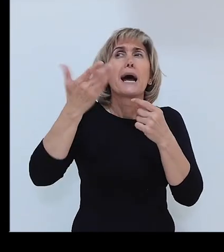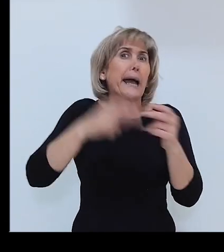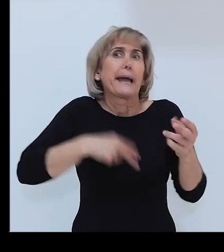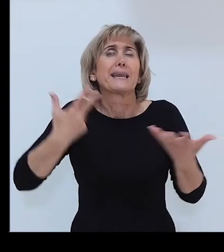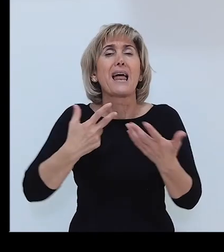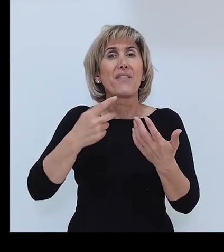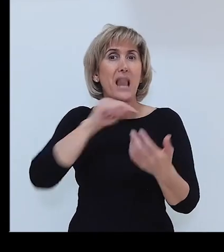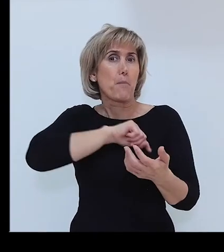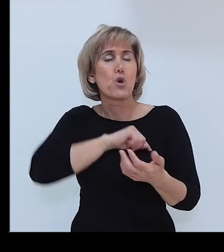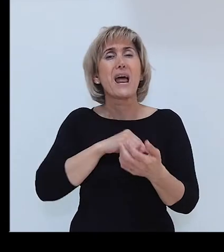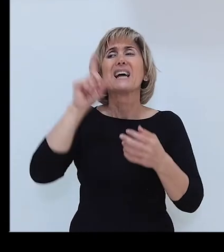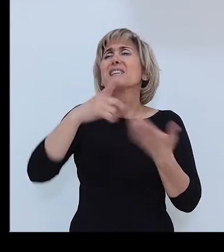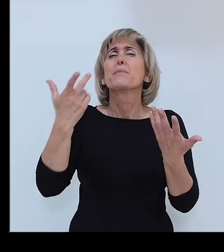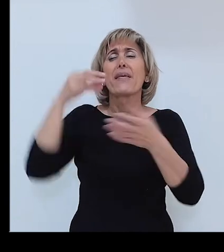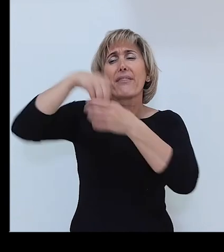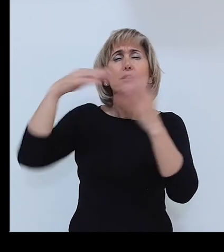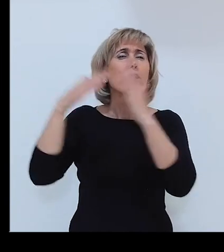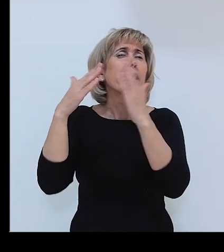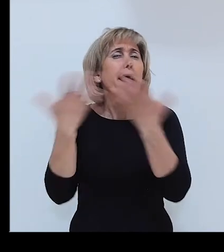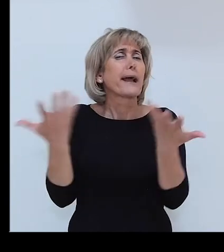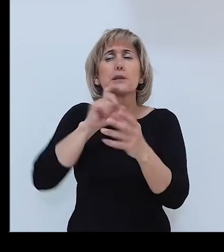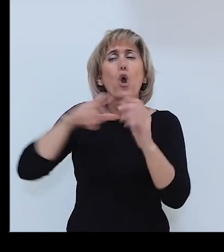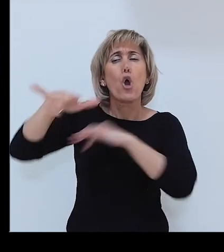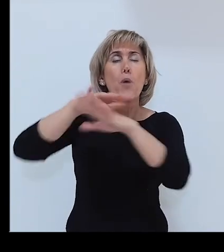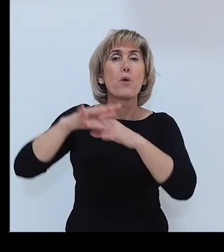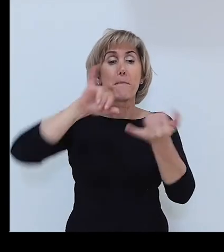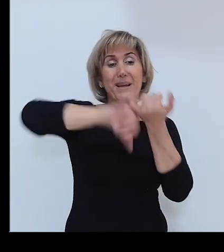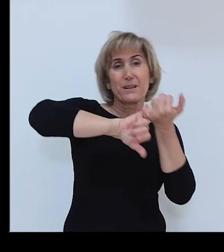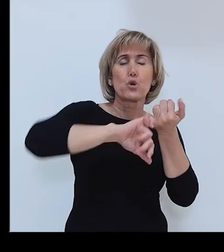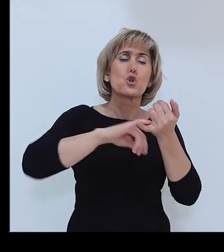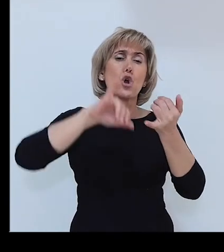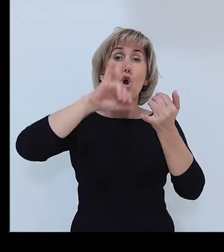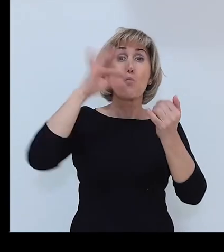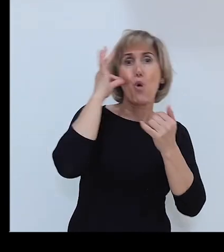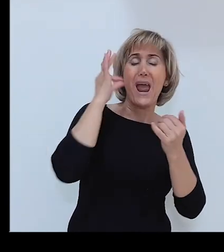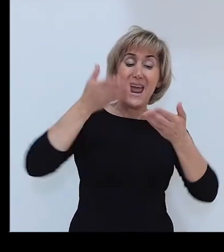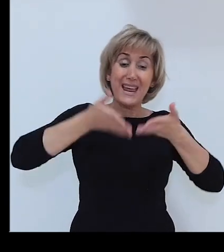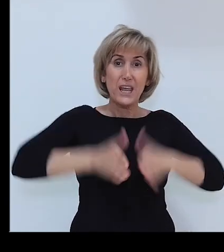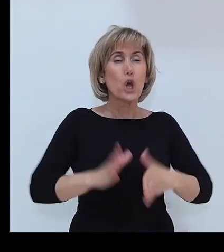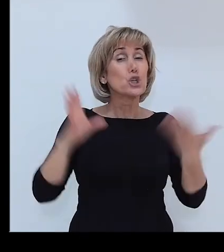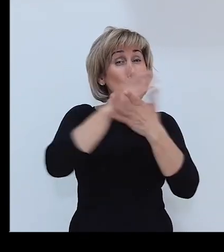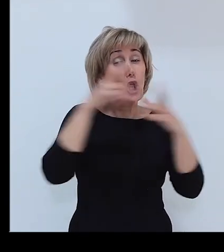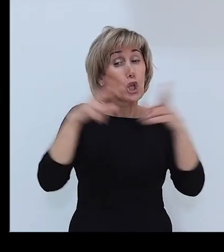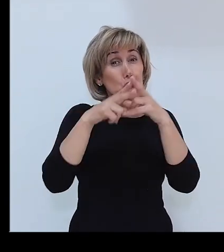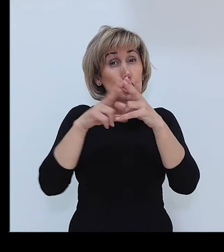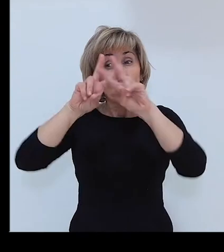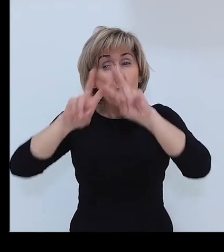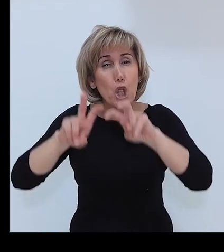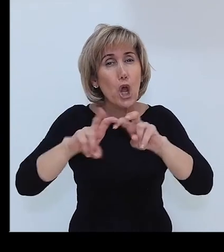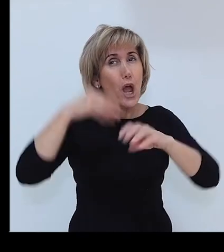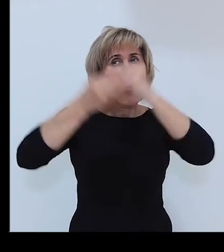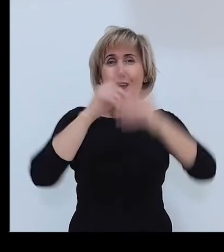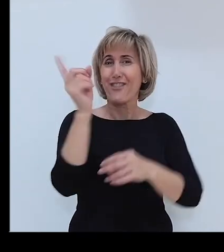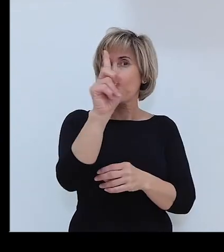las nociones generales de la moral, el estado doméstico, ¿no? El matrimonio y mujer, hijos. Eso no todos